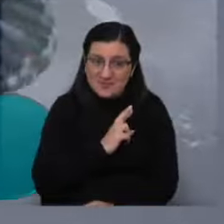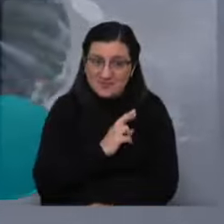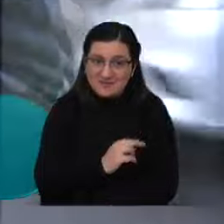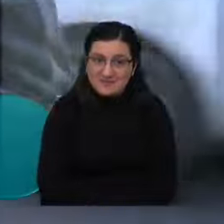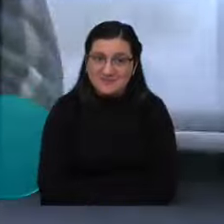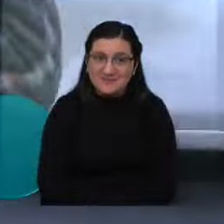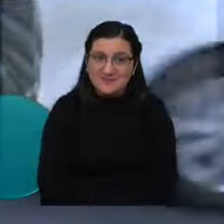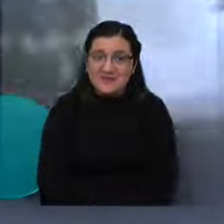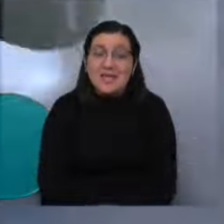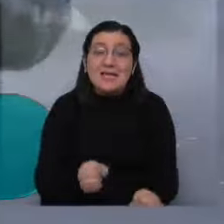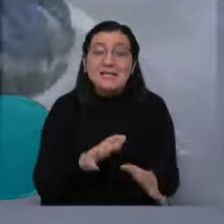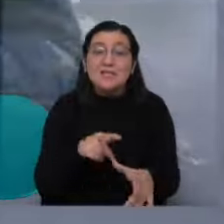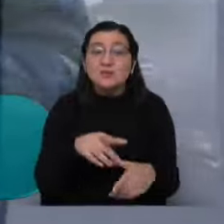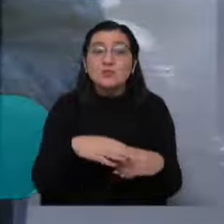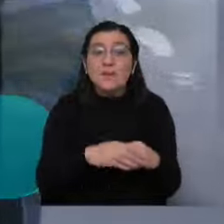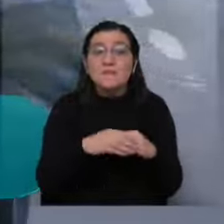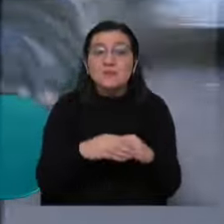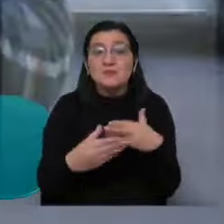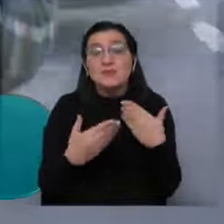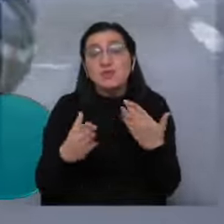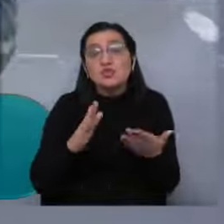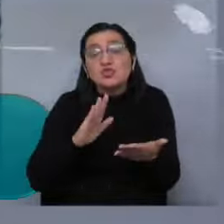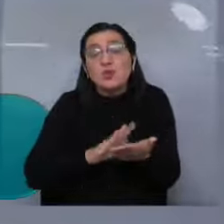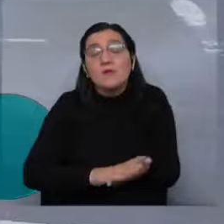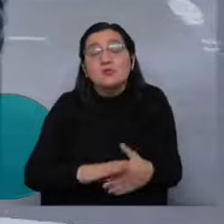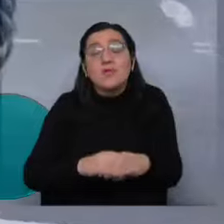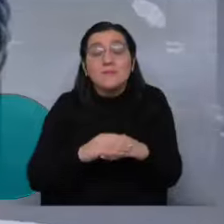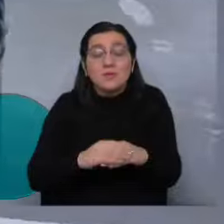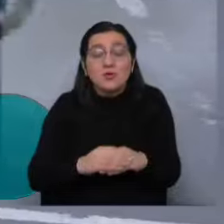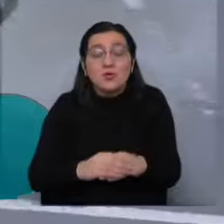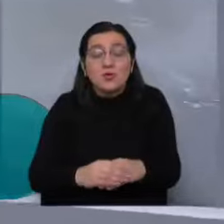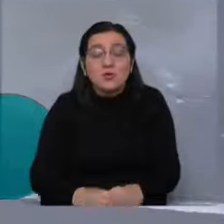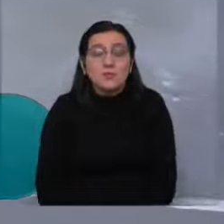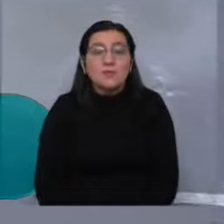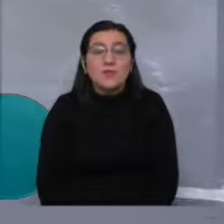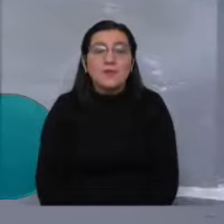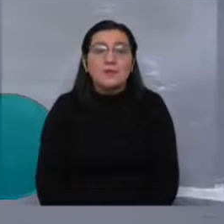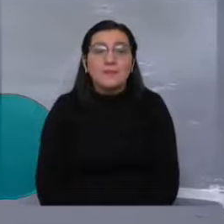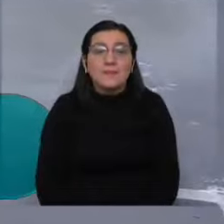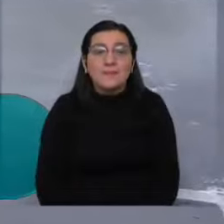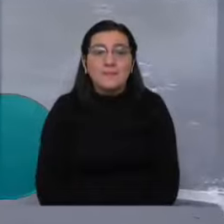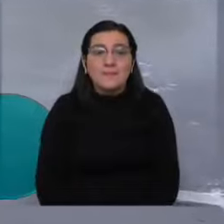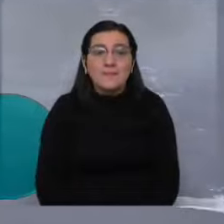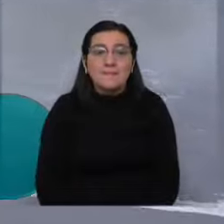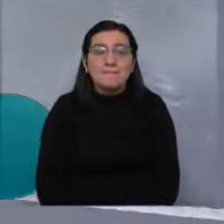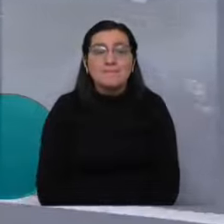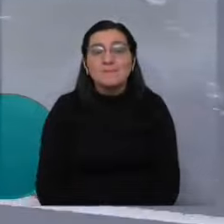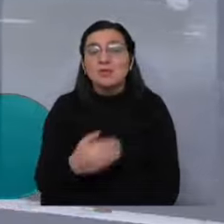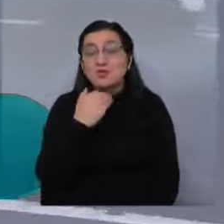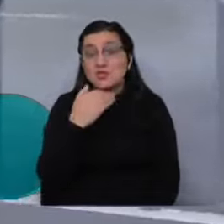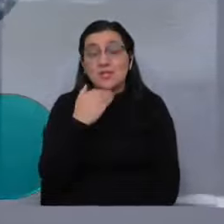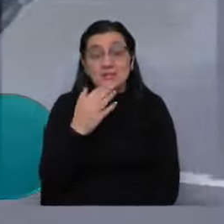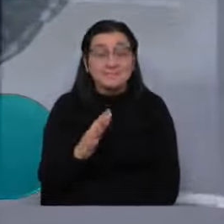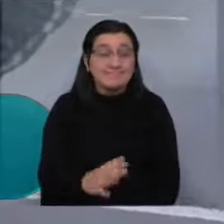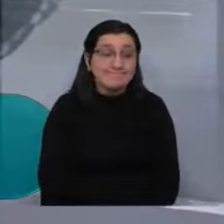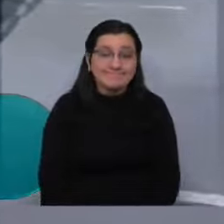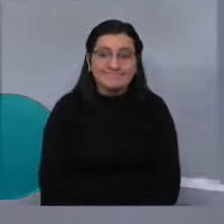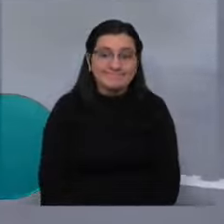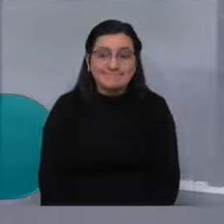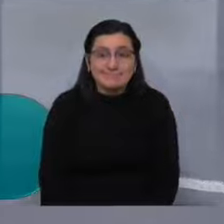Cómo son sus amigos estamos hablando de las amistades Cómo debe de ser un buen amigo la verdad no sé